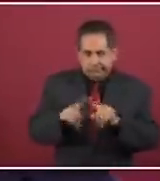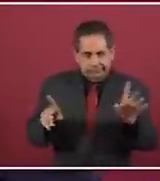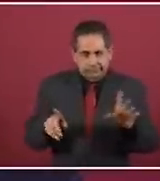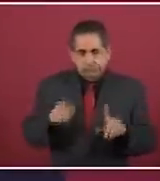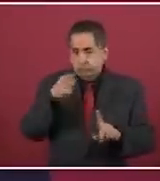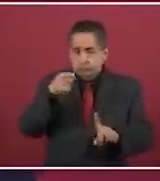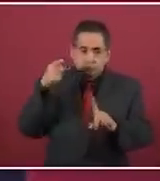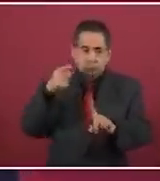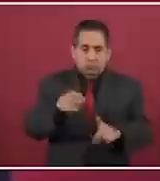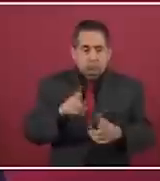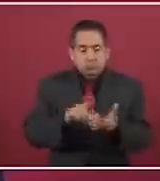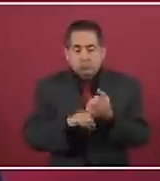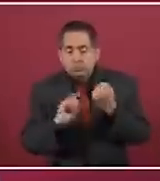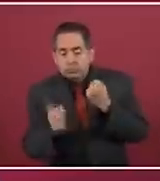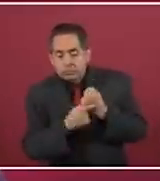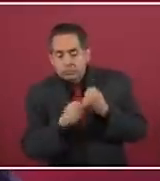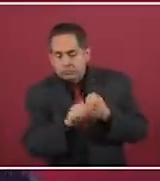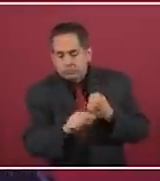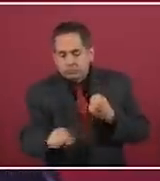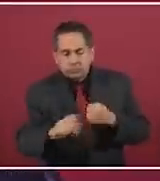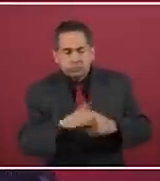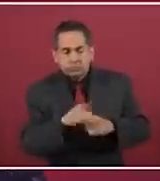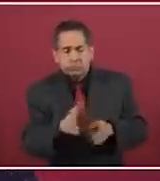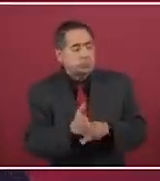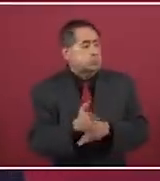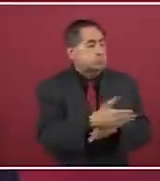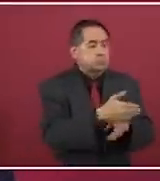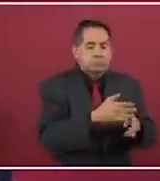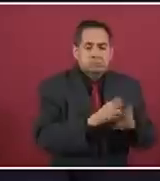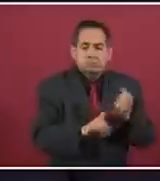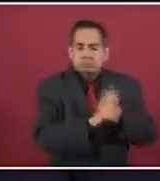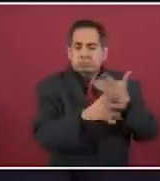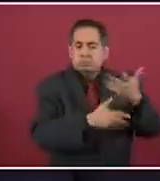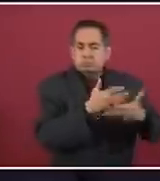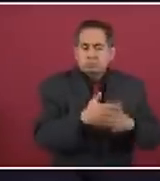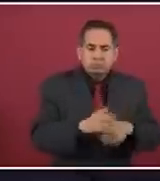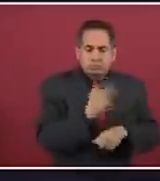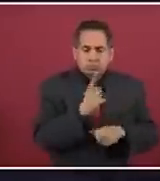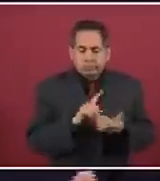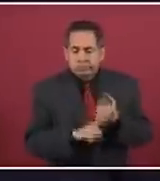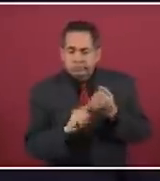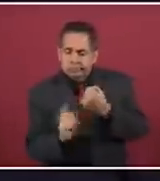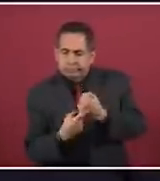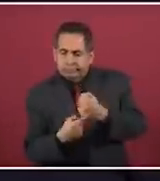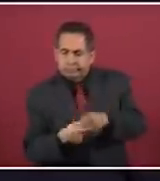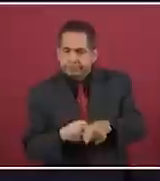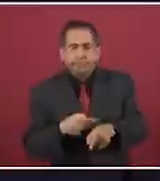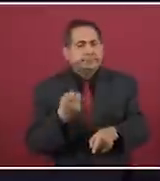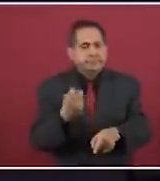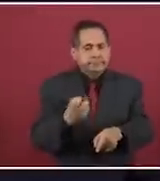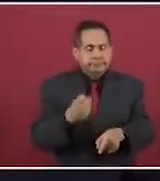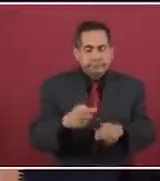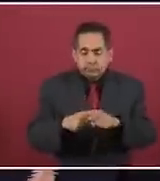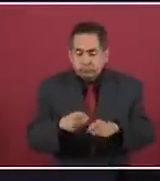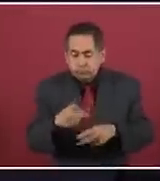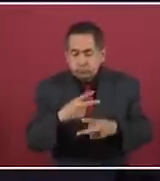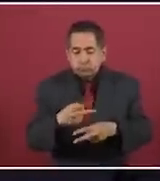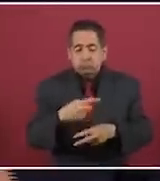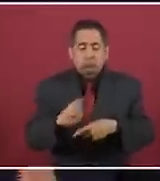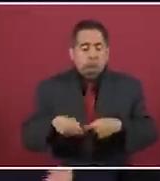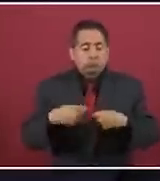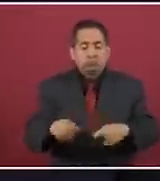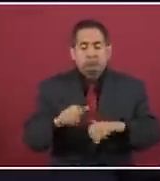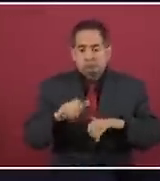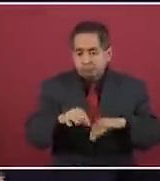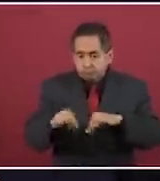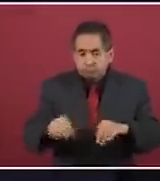es atender las causas que originan la violencia. Lo fundamental va a ser el que haya crecimiento, que haya empleo,